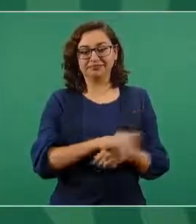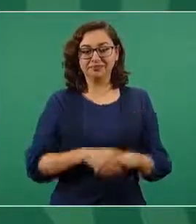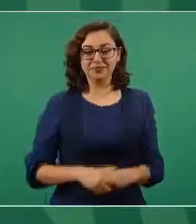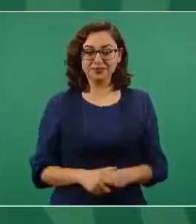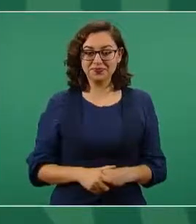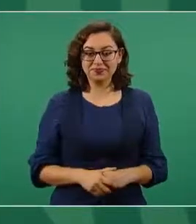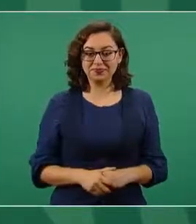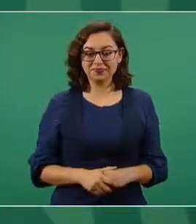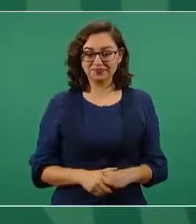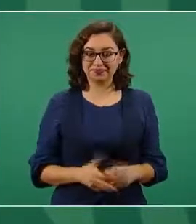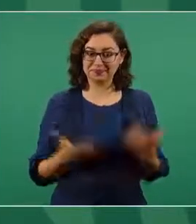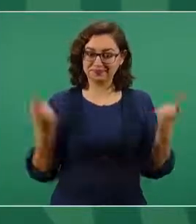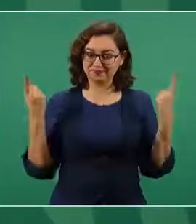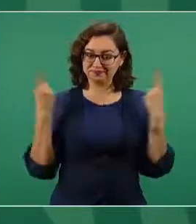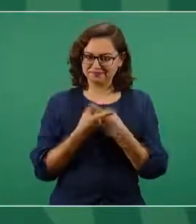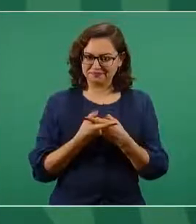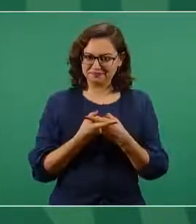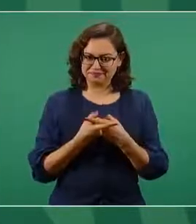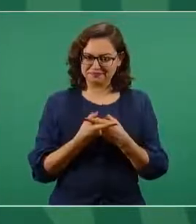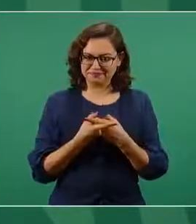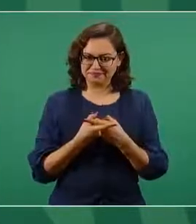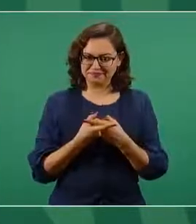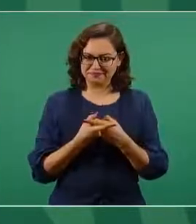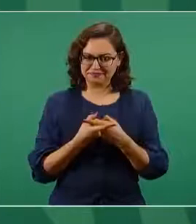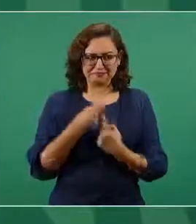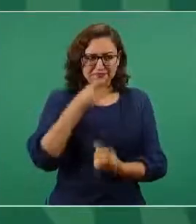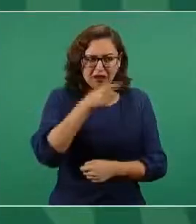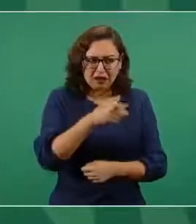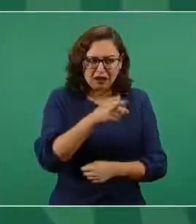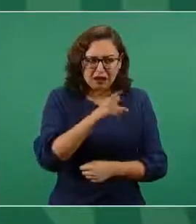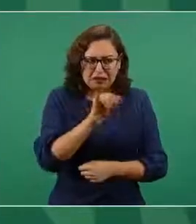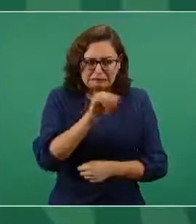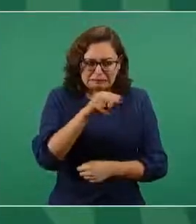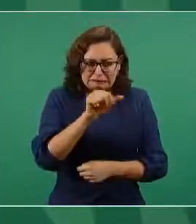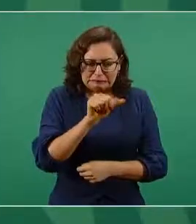contradicción. El Instituto de la Transparencia